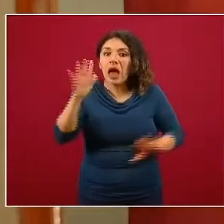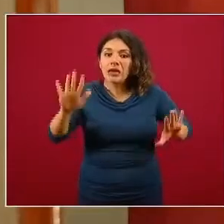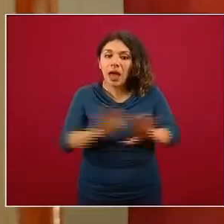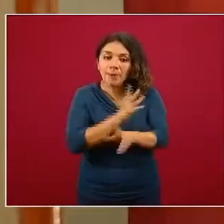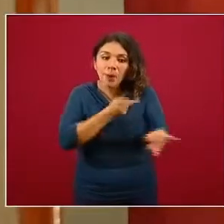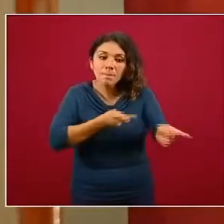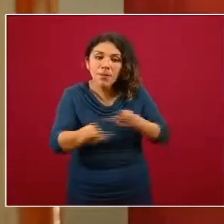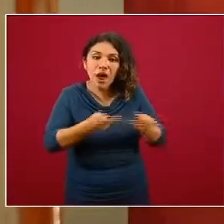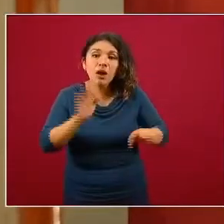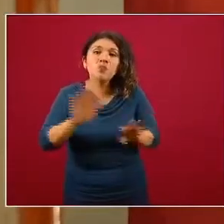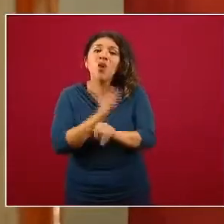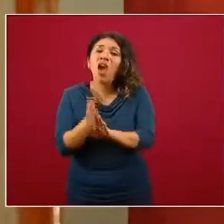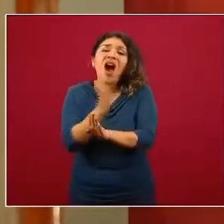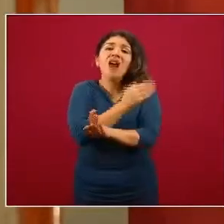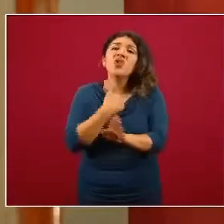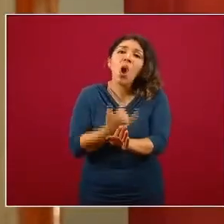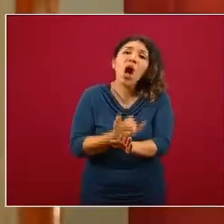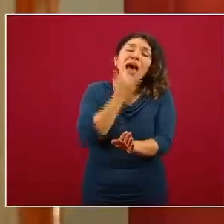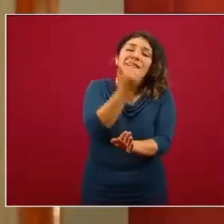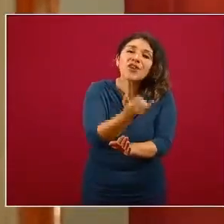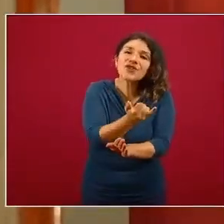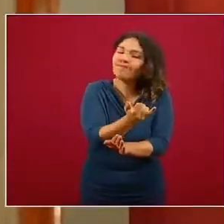estrategia porque la previa fue equivocada.